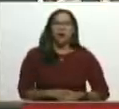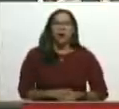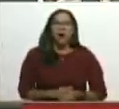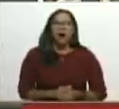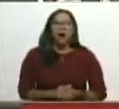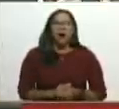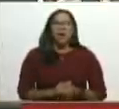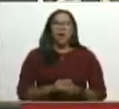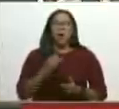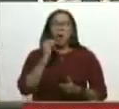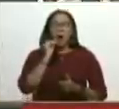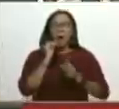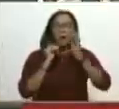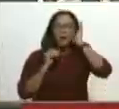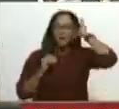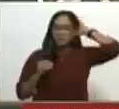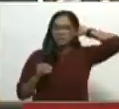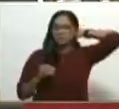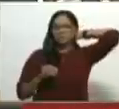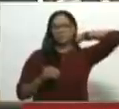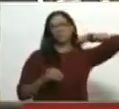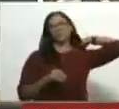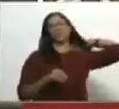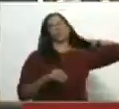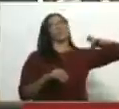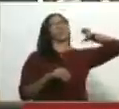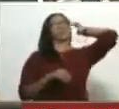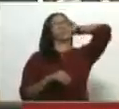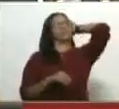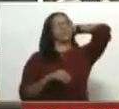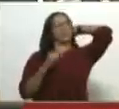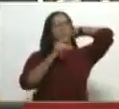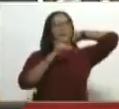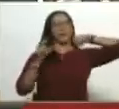Los jóvenes, las jóvenes, las personas con